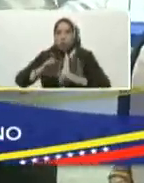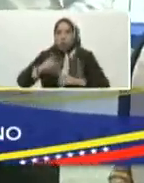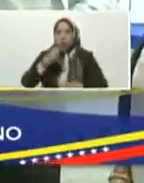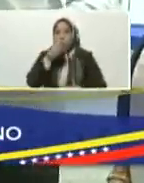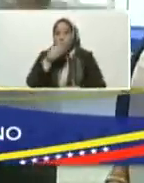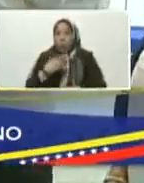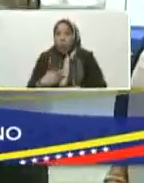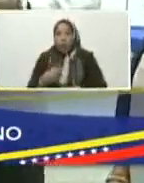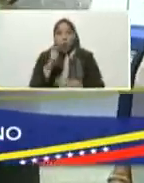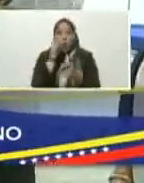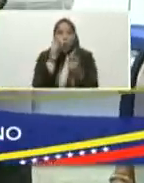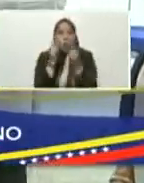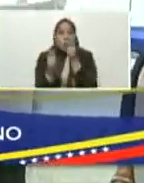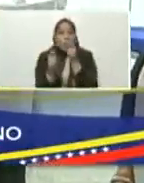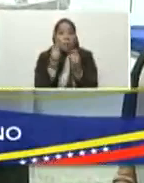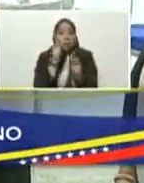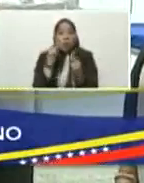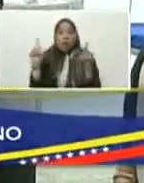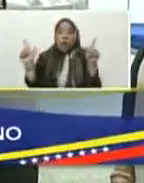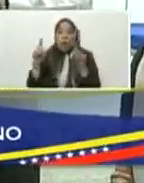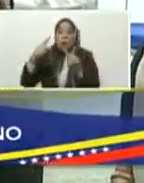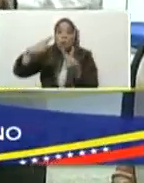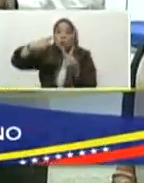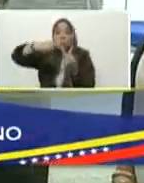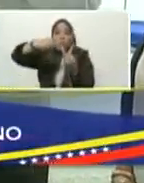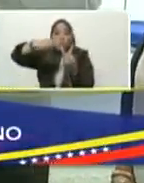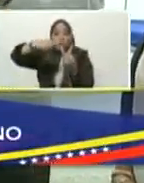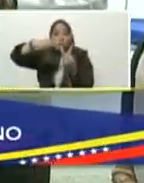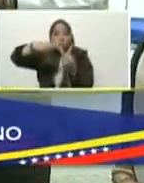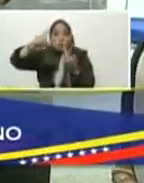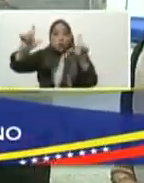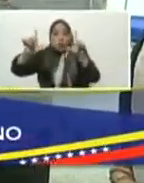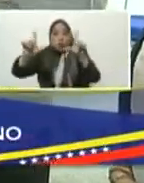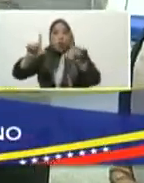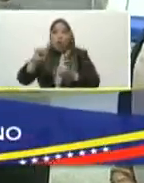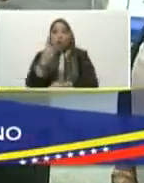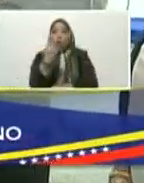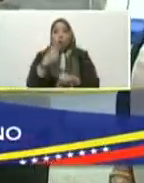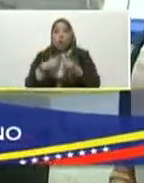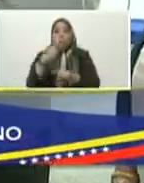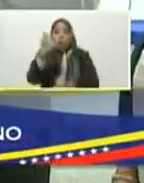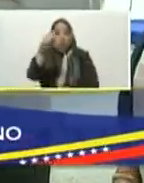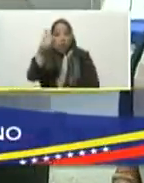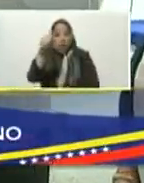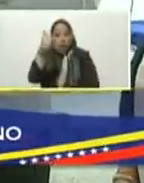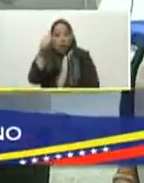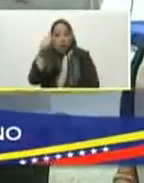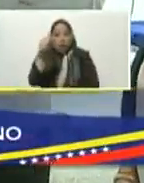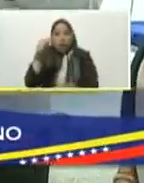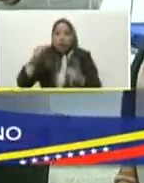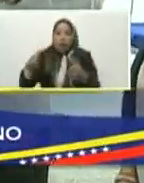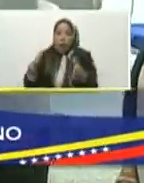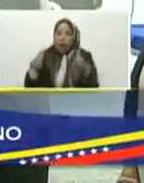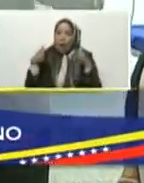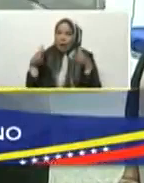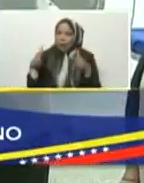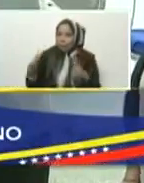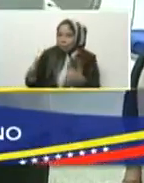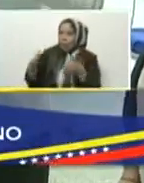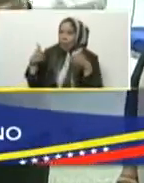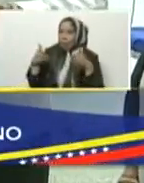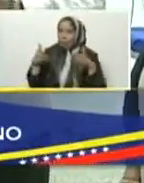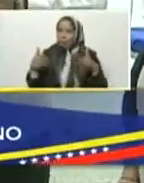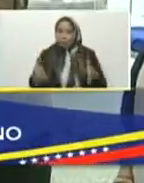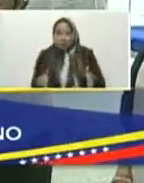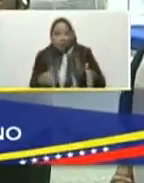bueno. Venezolana de televisión. Con el 1x10. Bueno, hemos ganado de todas, todas. El 1x10 es